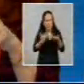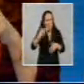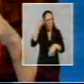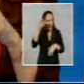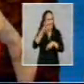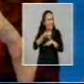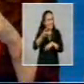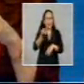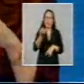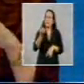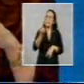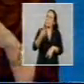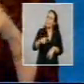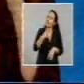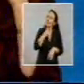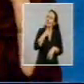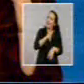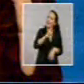Pero déjenme decirles una cosa.